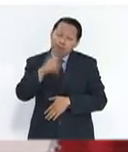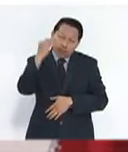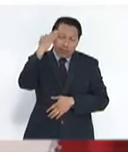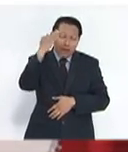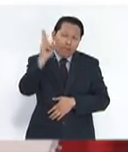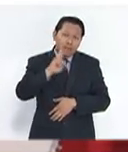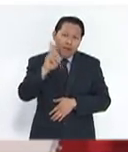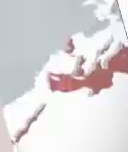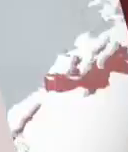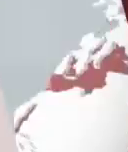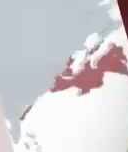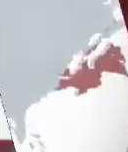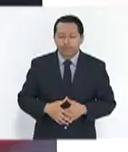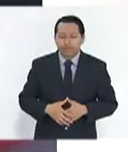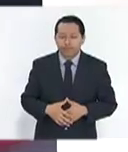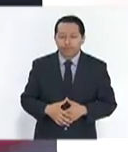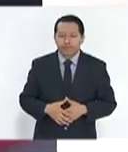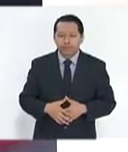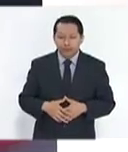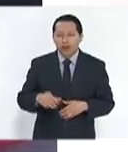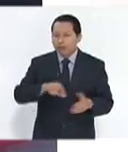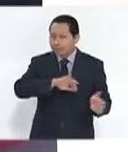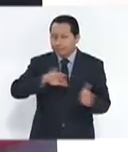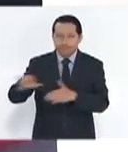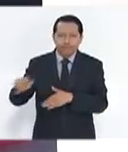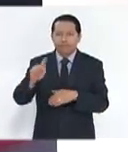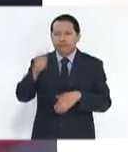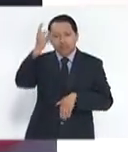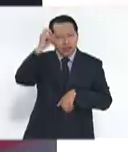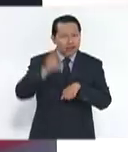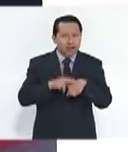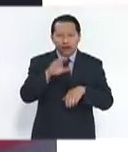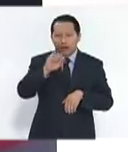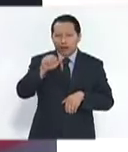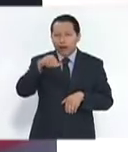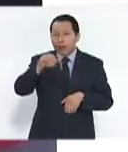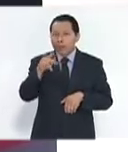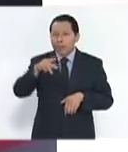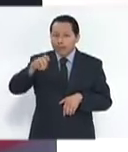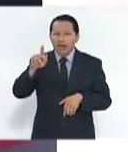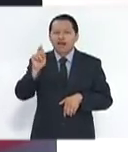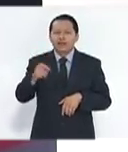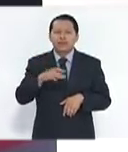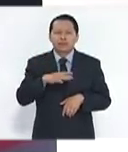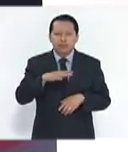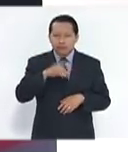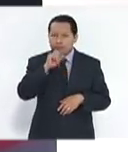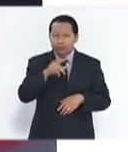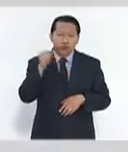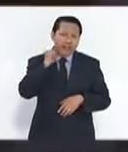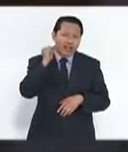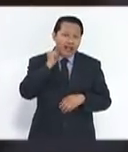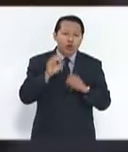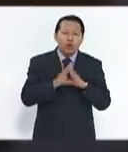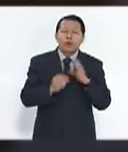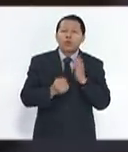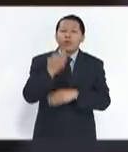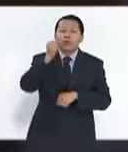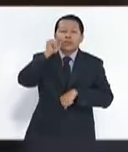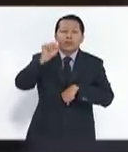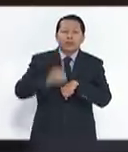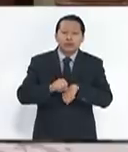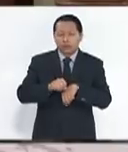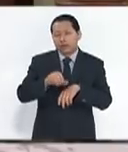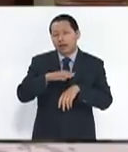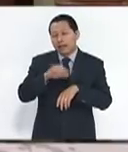a decir. En otros asuntos, el director de la CIA, Mike Pompeo, fue confirmado por el Senado estadounidense como el nuevo secretario